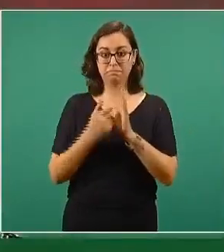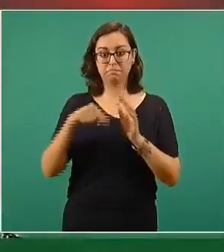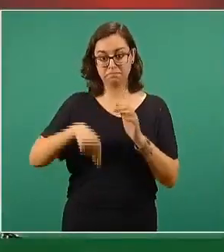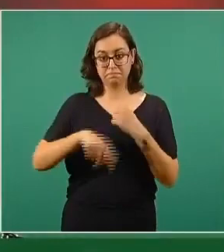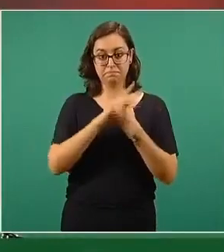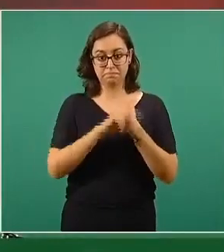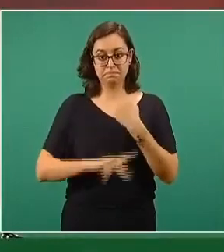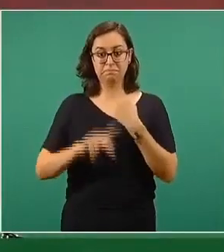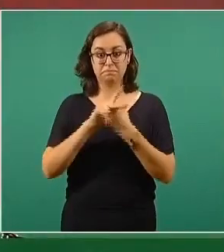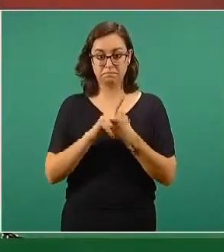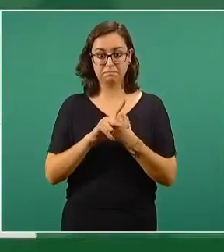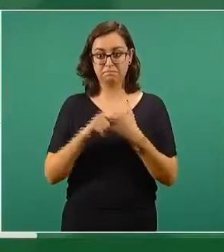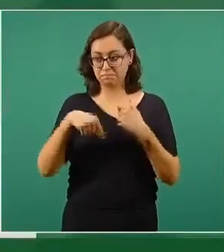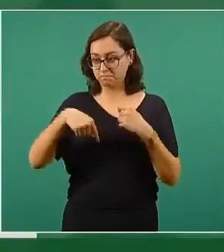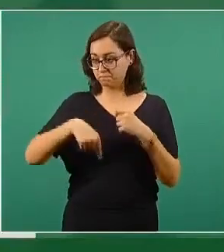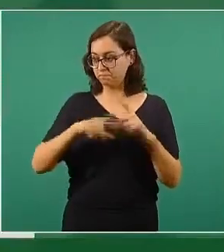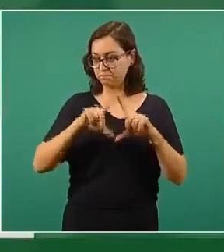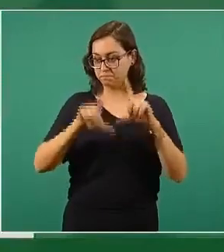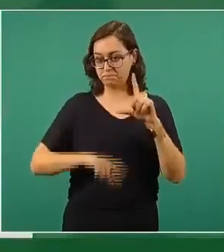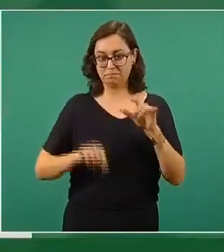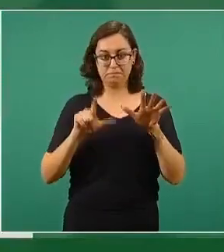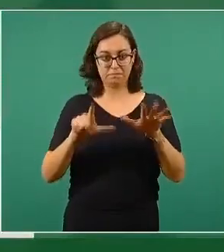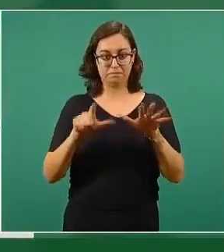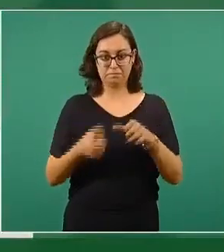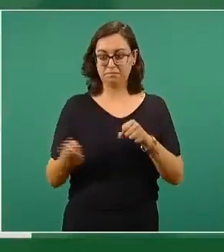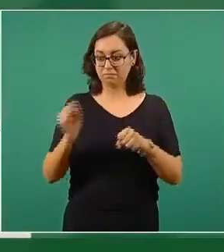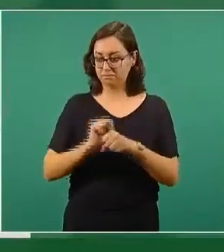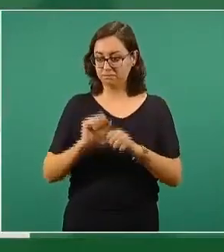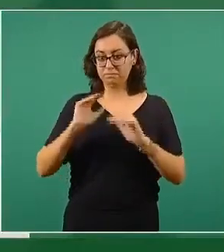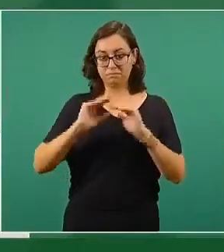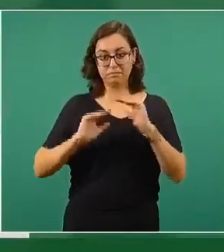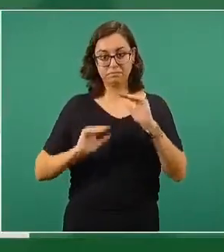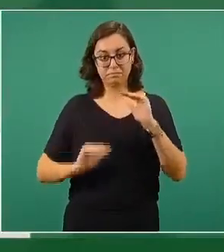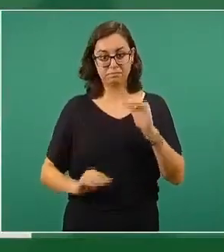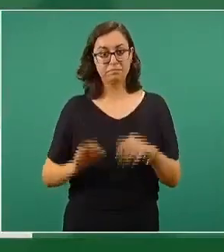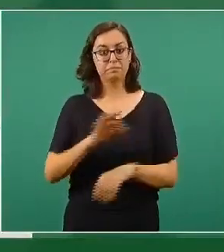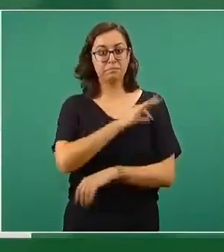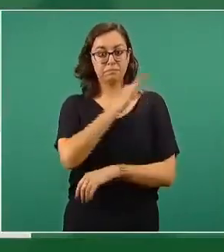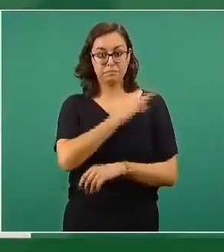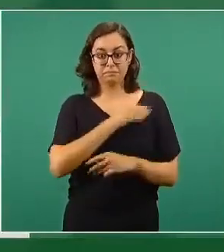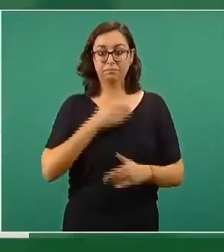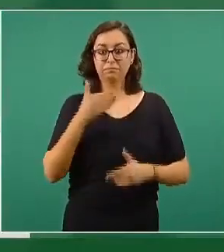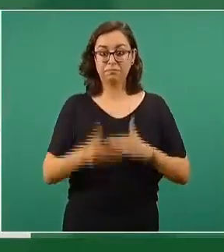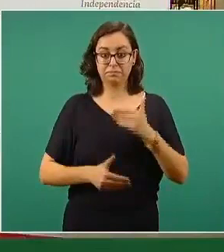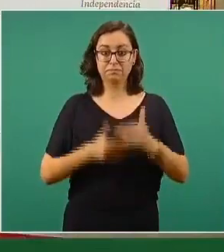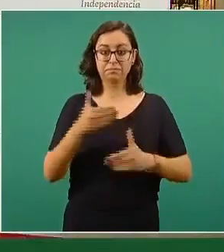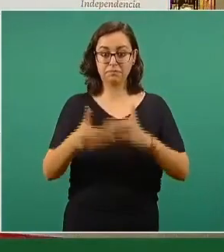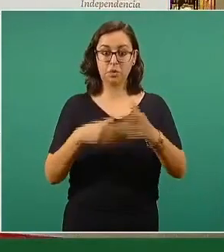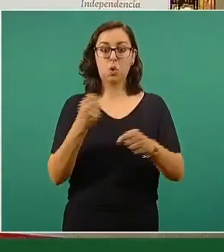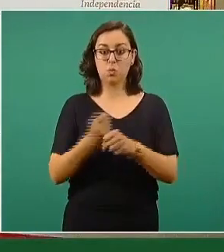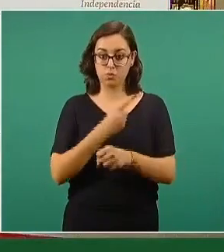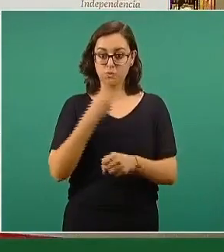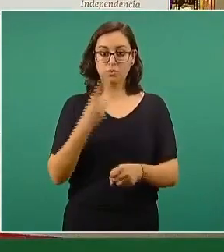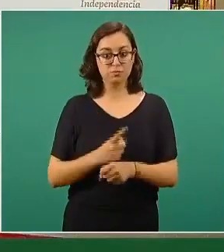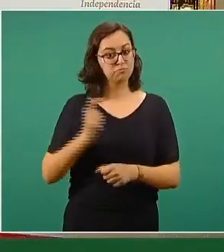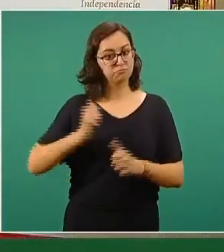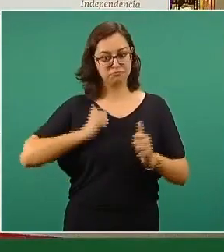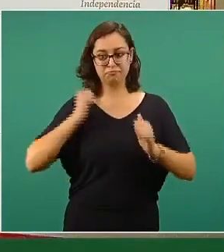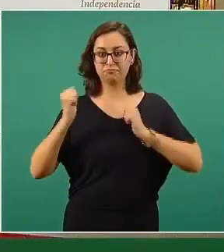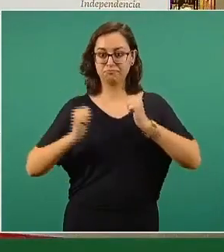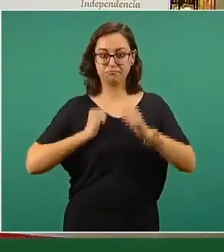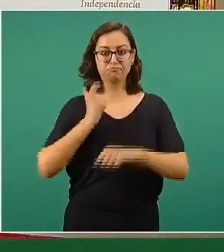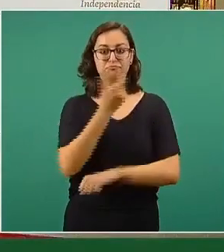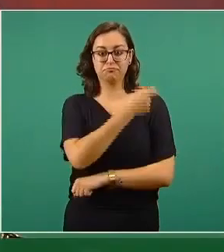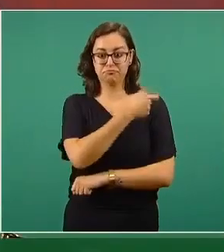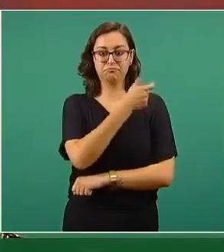país, ya por más de 17 semanas. La vacunación avanza, no perdamos la oportunidad de ser vacunados cuando